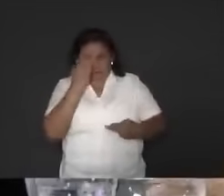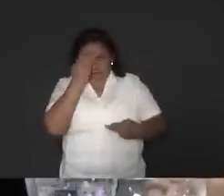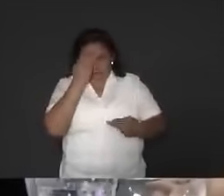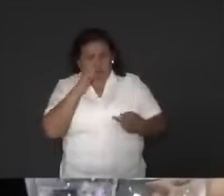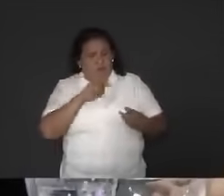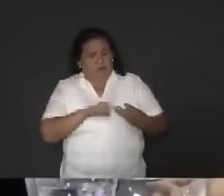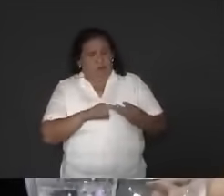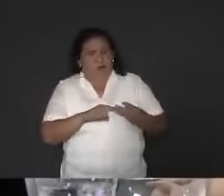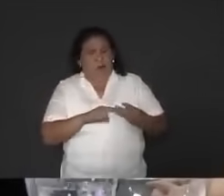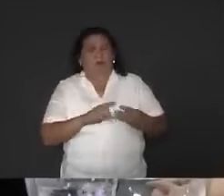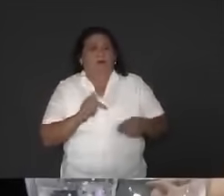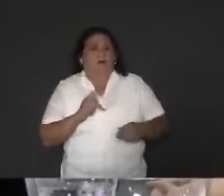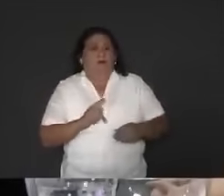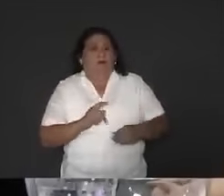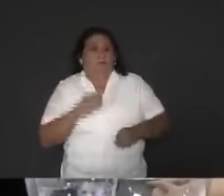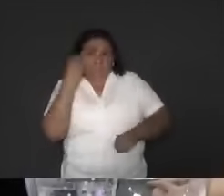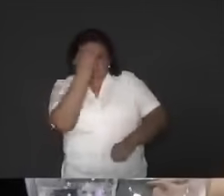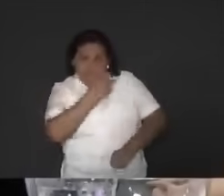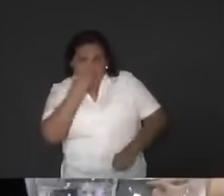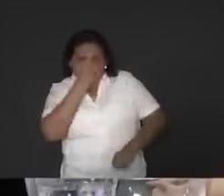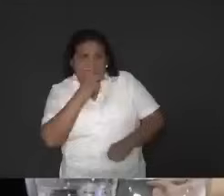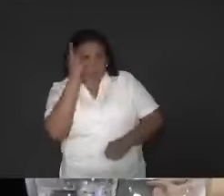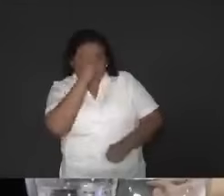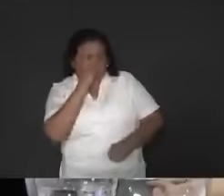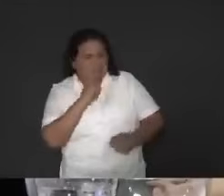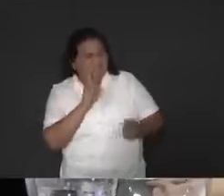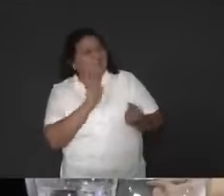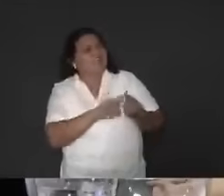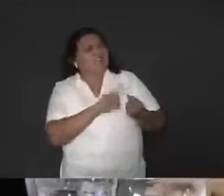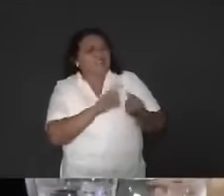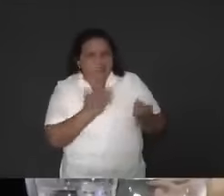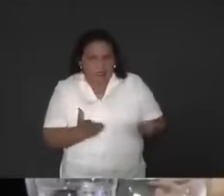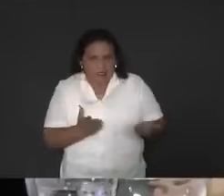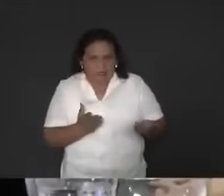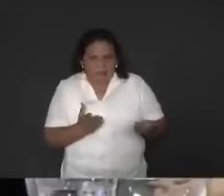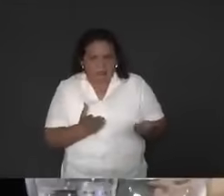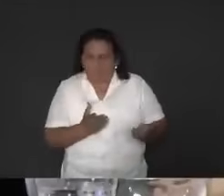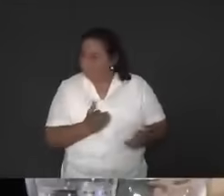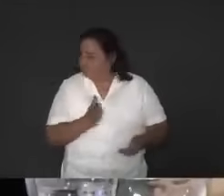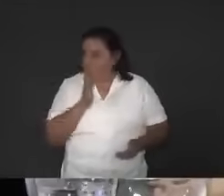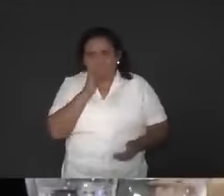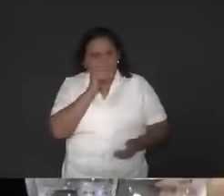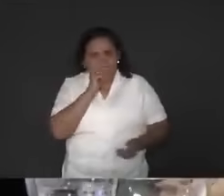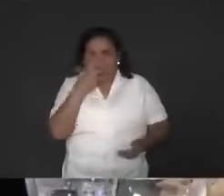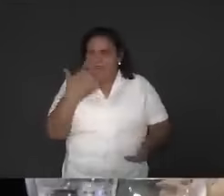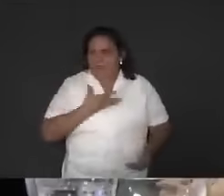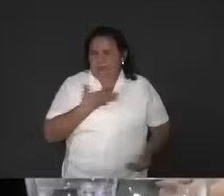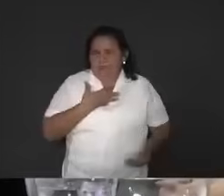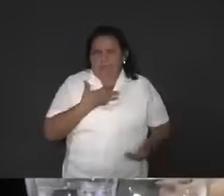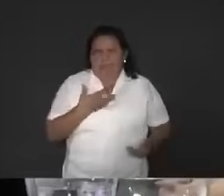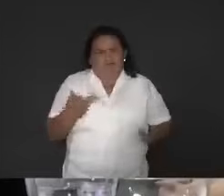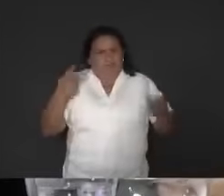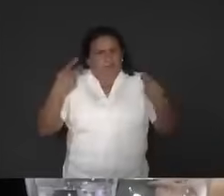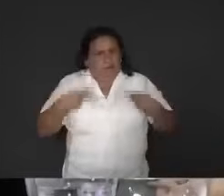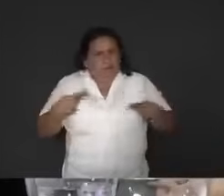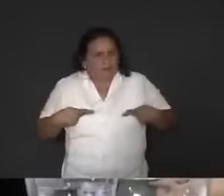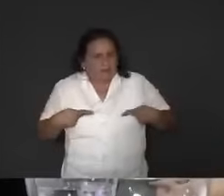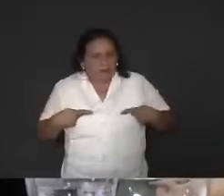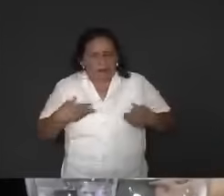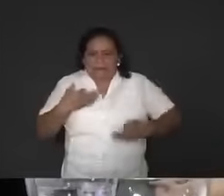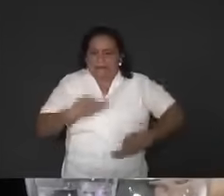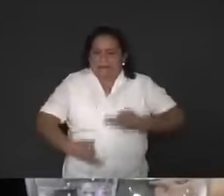saber qué clase de personas estamos tratando. No podemos tener en los puestos de